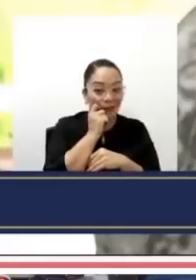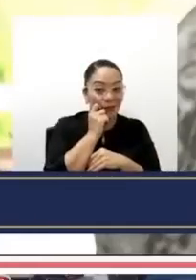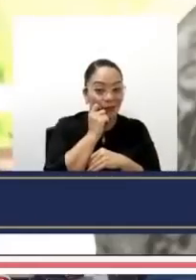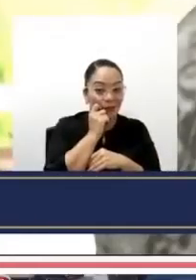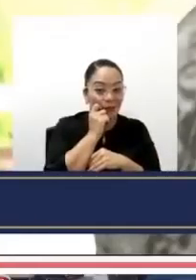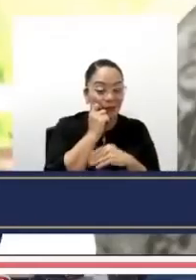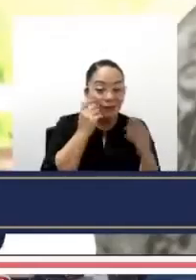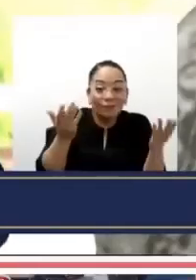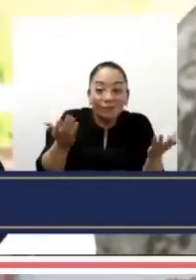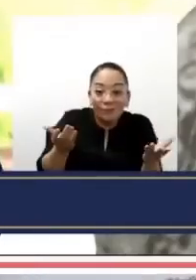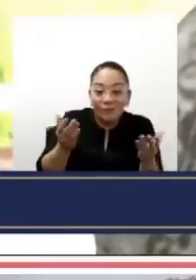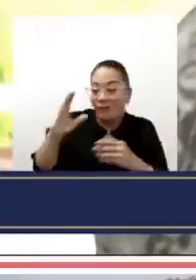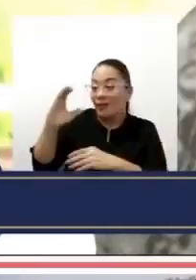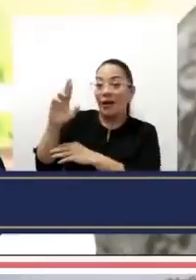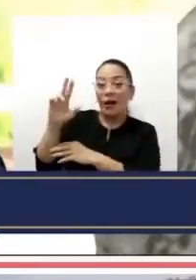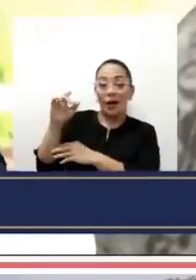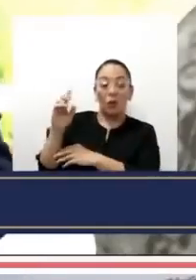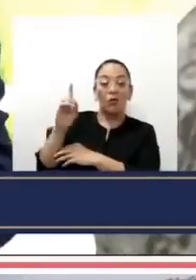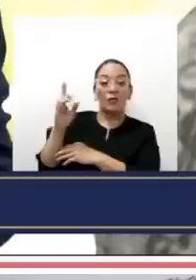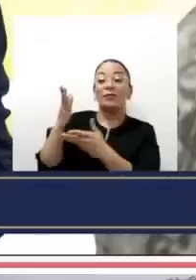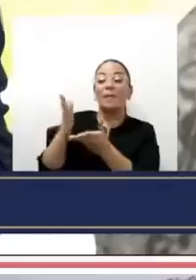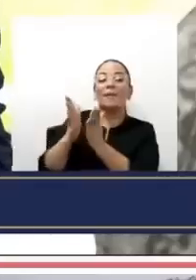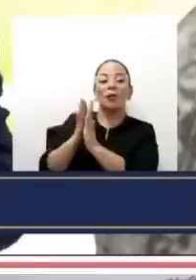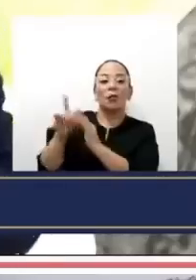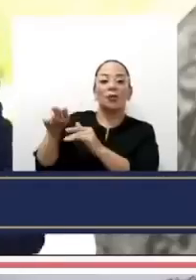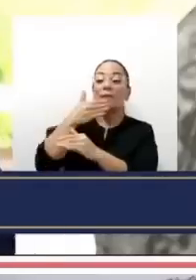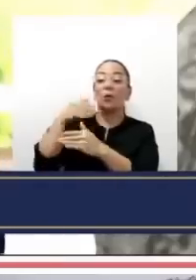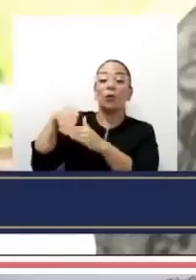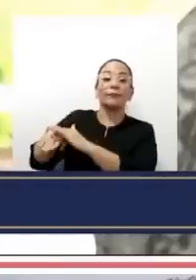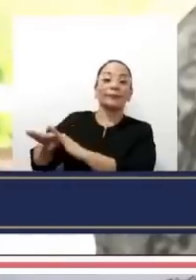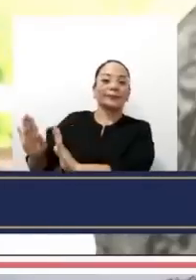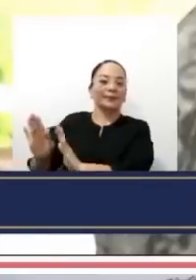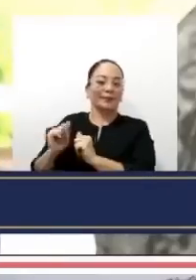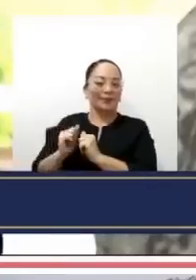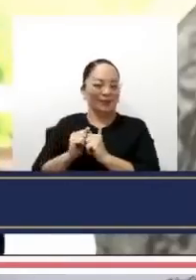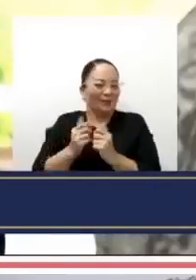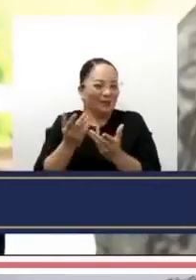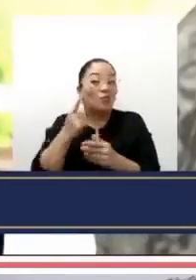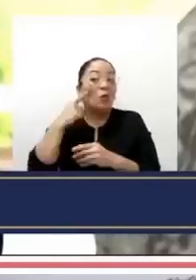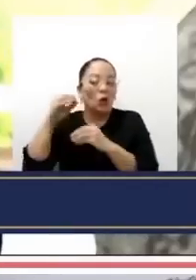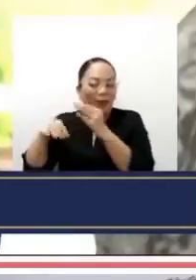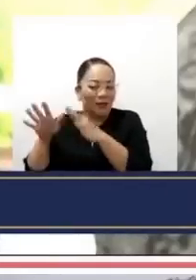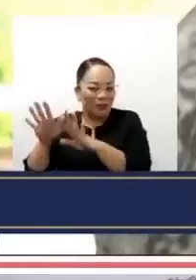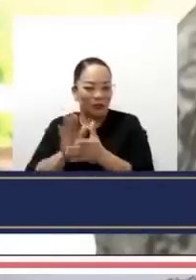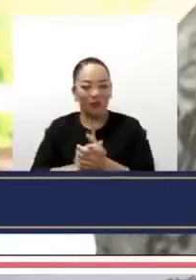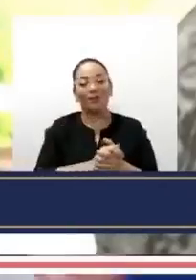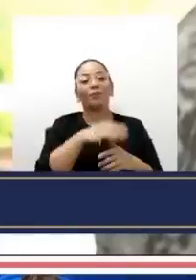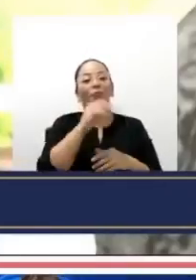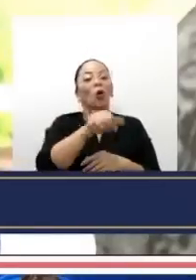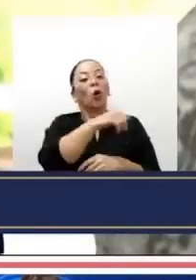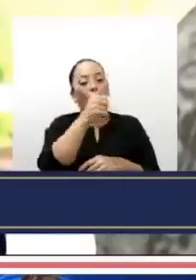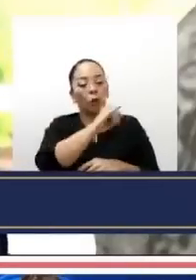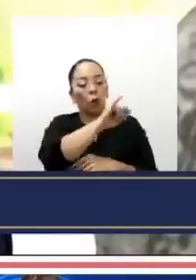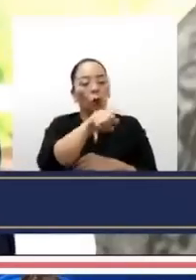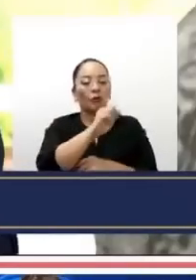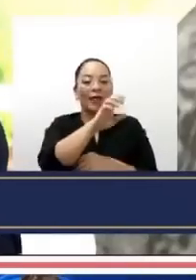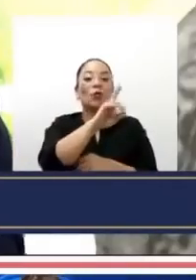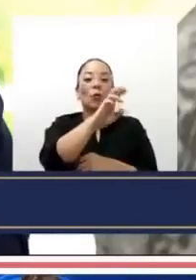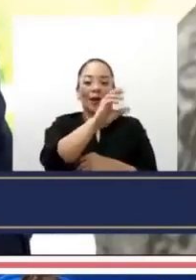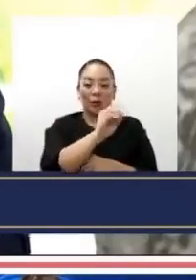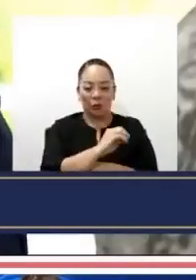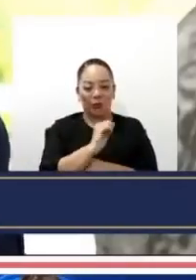Bueno, ya don Carlos está pidiendo desestimación por esa causa, por lo menos, ¿no? El siguiente, don José Eduardo Vargas Rivera,